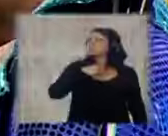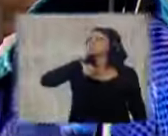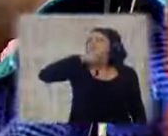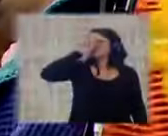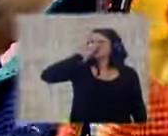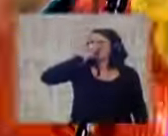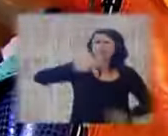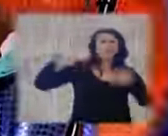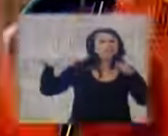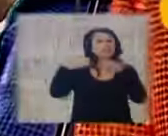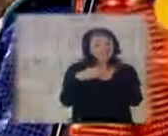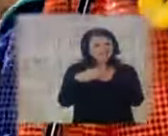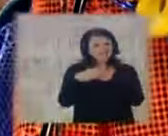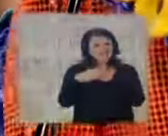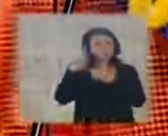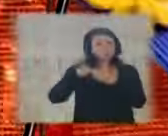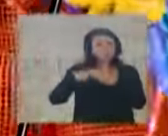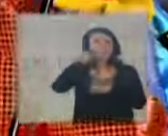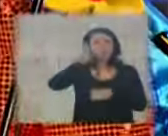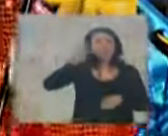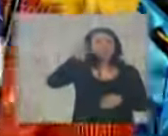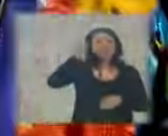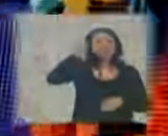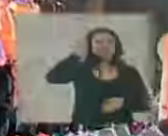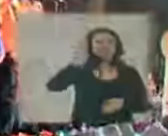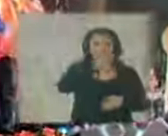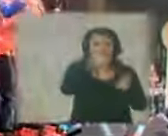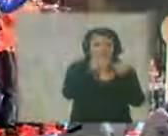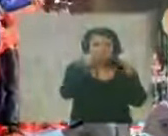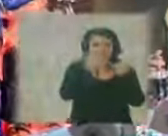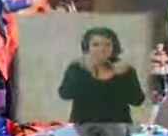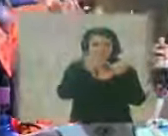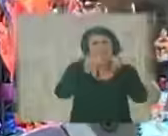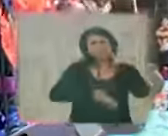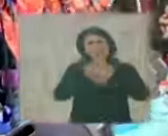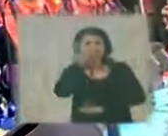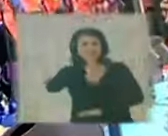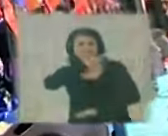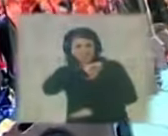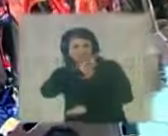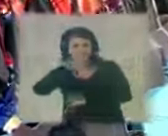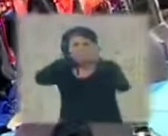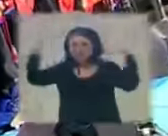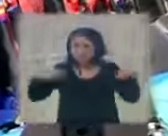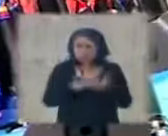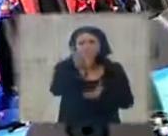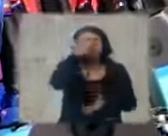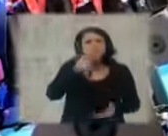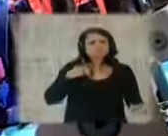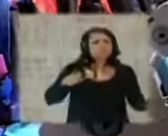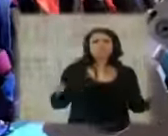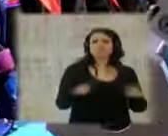la selección Pedro fue revelación para el mundo entero. Te juro por una vez, da igual que